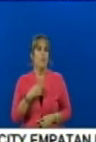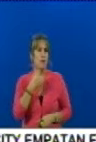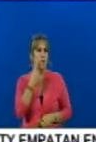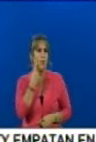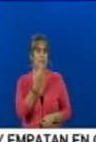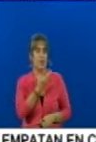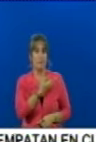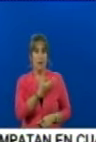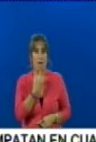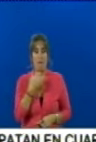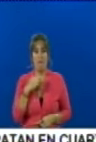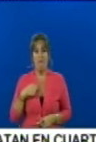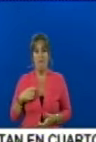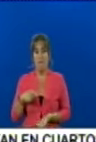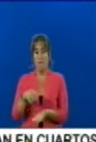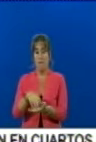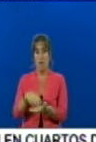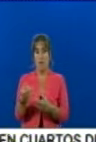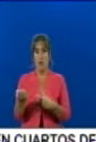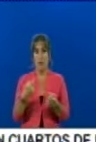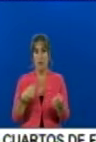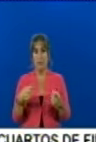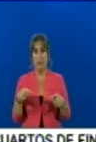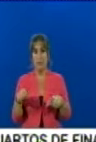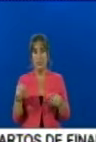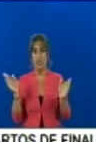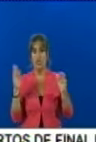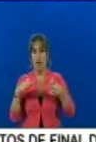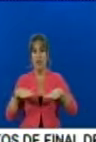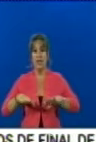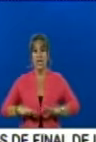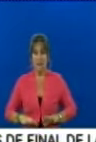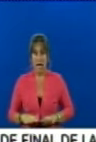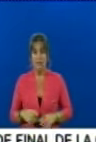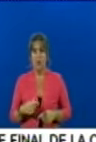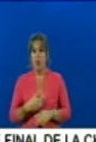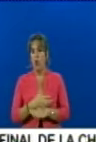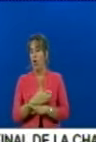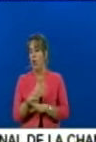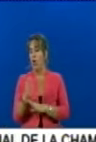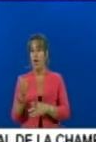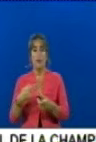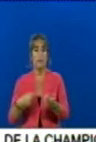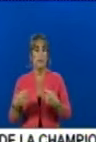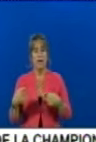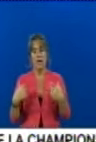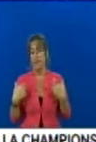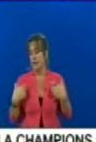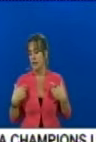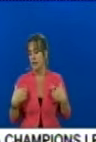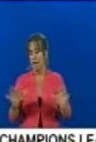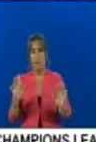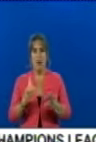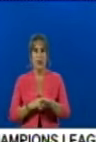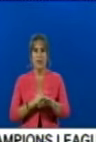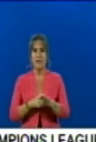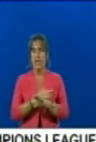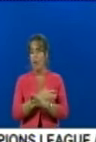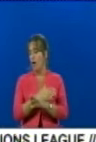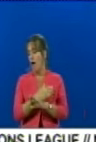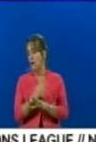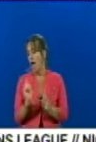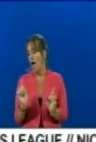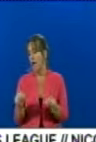nuestros mercados, nuestro punto de venta, sin hora de descanso, se extiende la venta hasta el tiempo que sea, hasta que estén